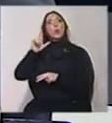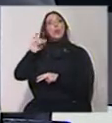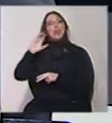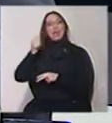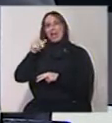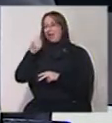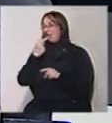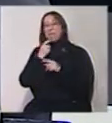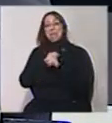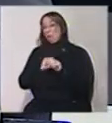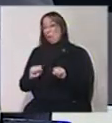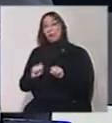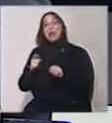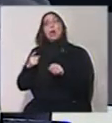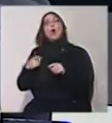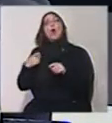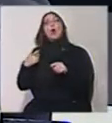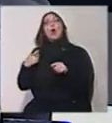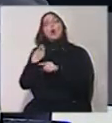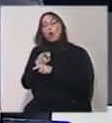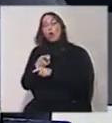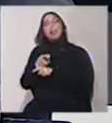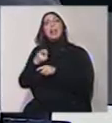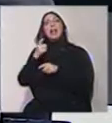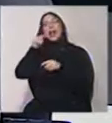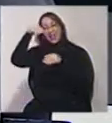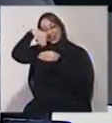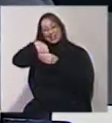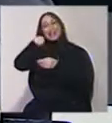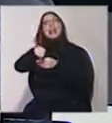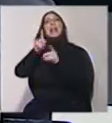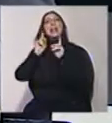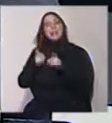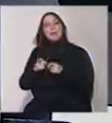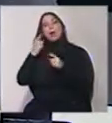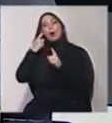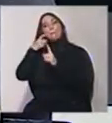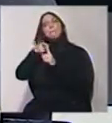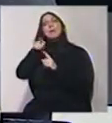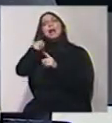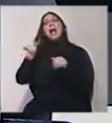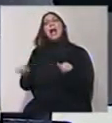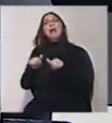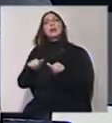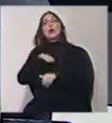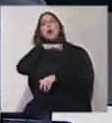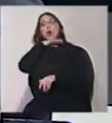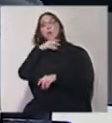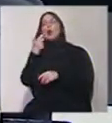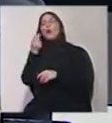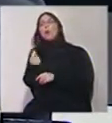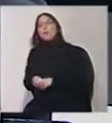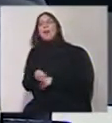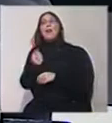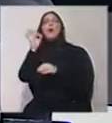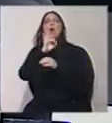hayan efectuado procedimientos contra efectivos de la Guardia Republicana que también fueron objeto de actos de corrupción, es decir, comprados o de